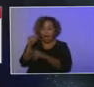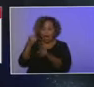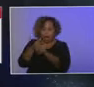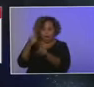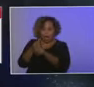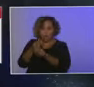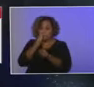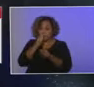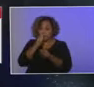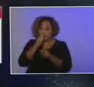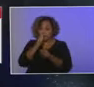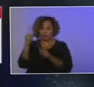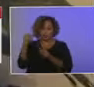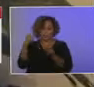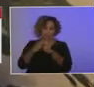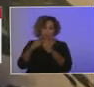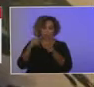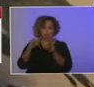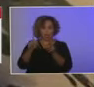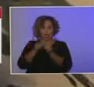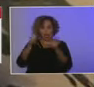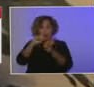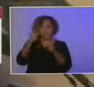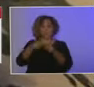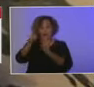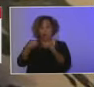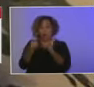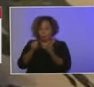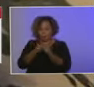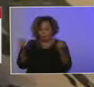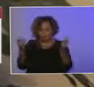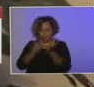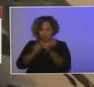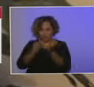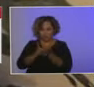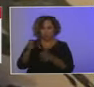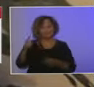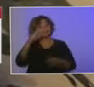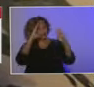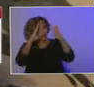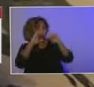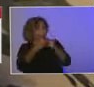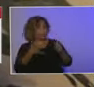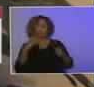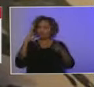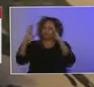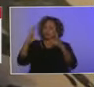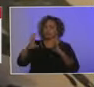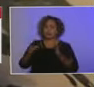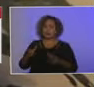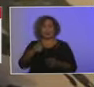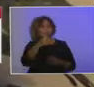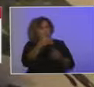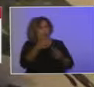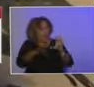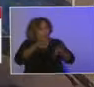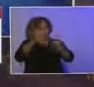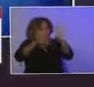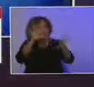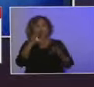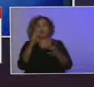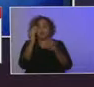la periodista de Primera Hora. ¿Cómo estás, Bárbara? Todo bien, saludos. Saludos. ¿Cuánto trabajo te dio conseguir esta data?